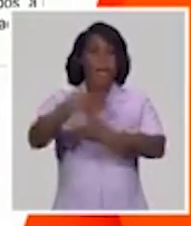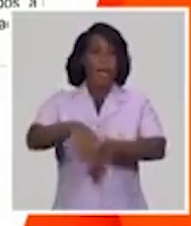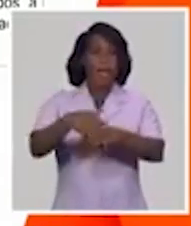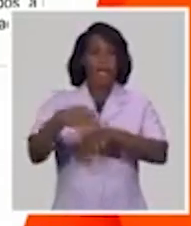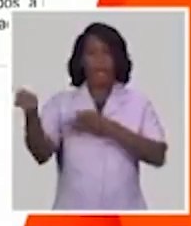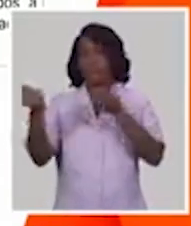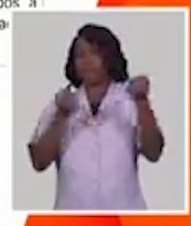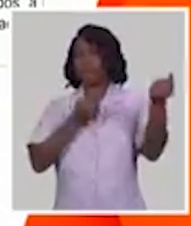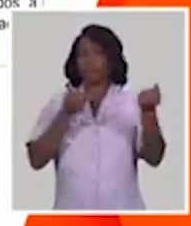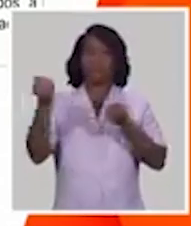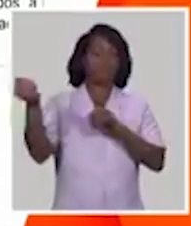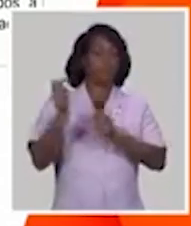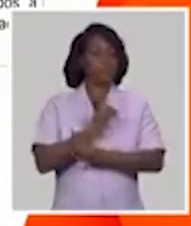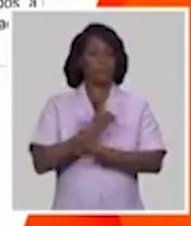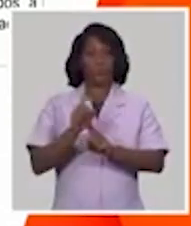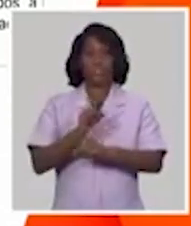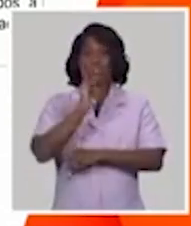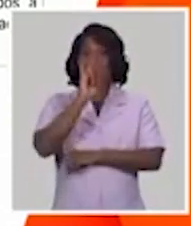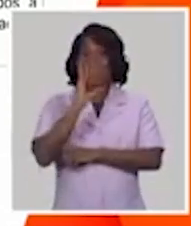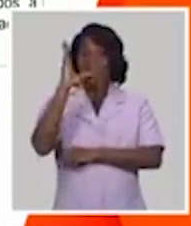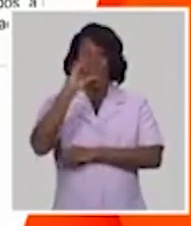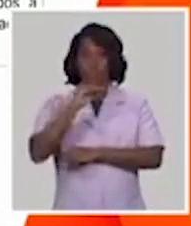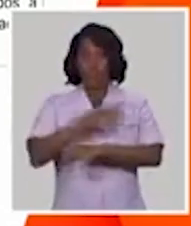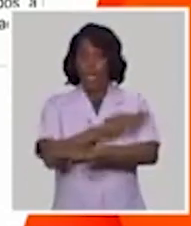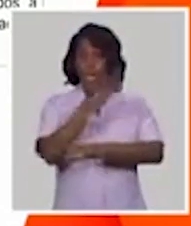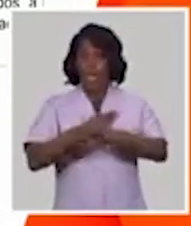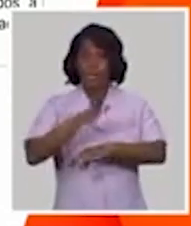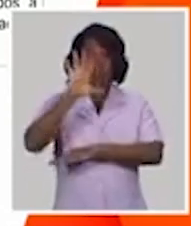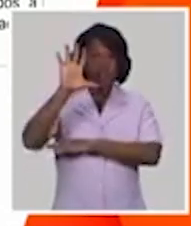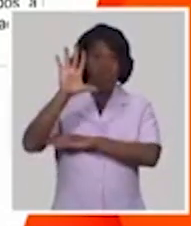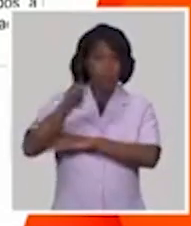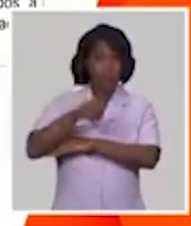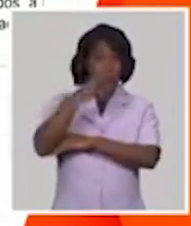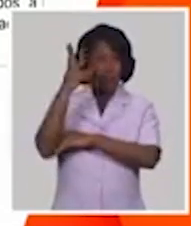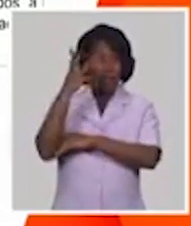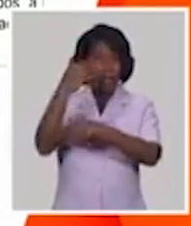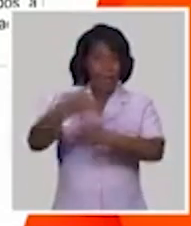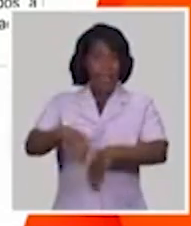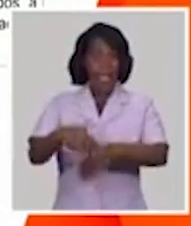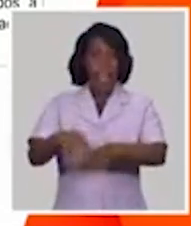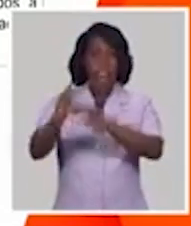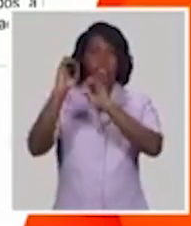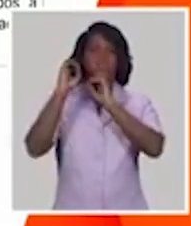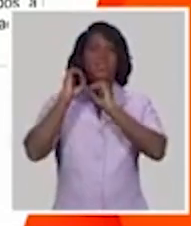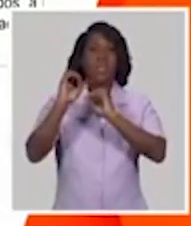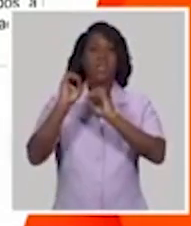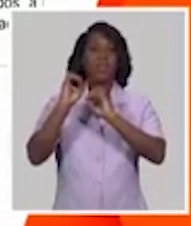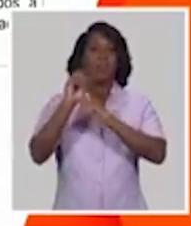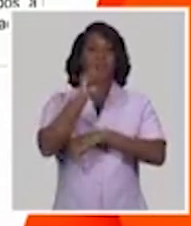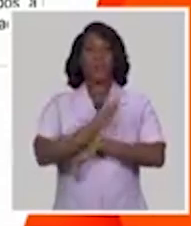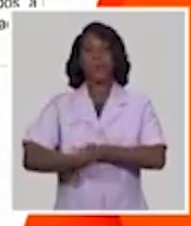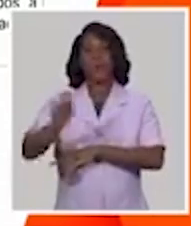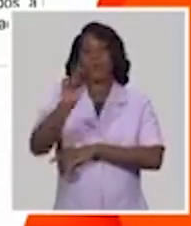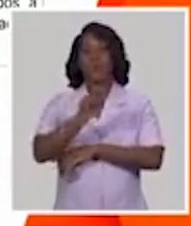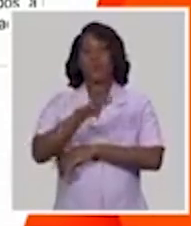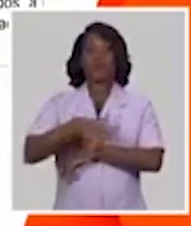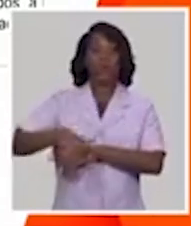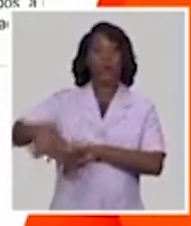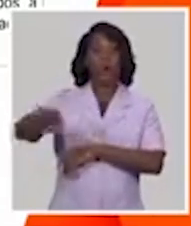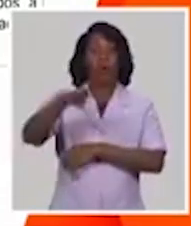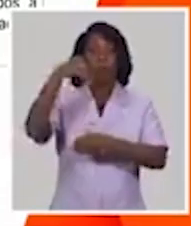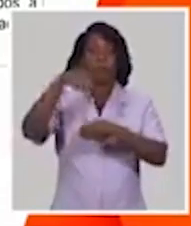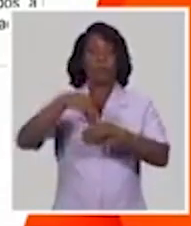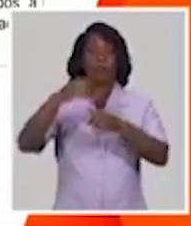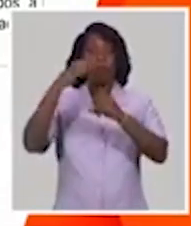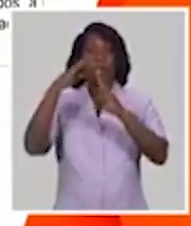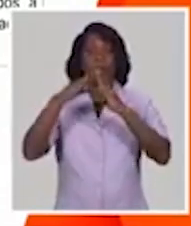sea, de 7 de la noche a 5 de la mañana no puede transitar personas por nuestras calles. Para ello, se van a establecer grupos